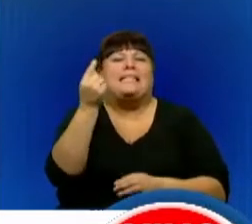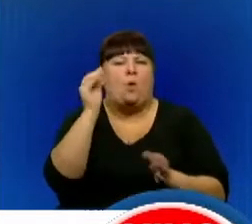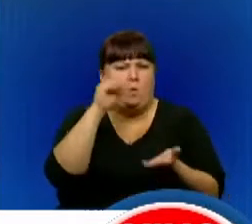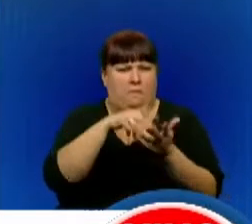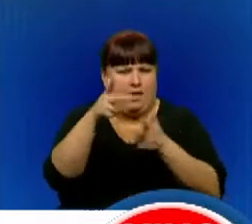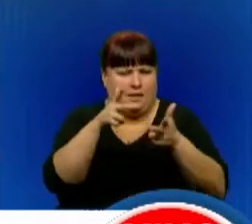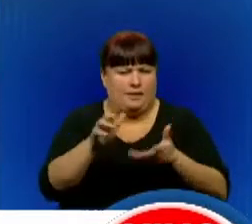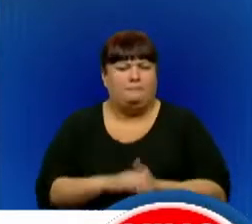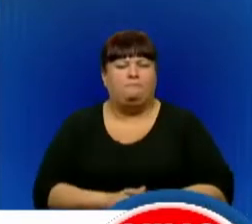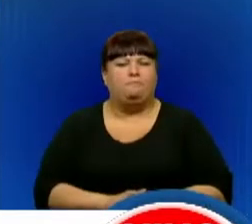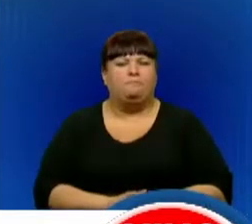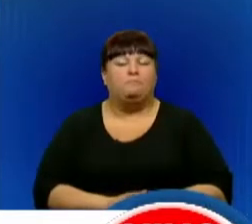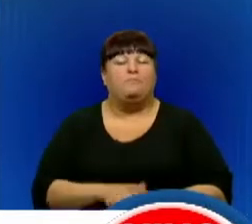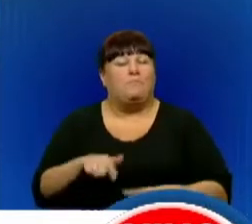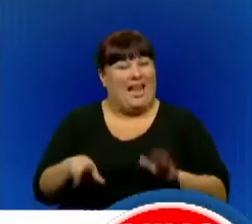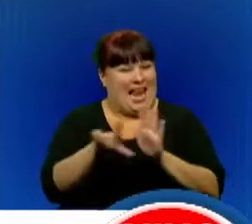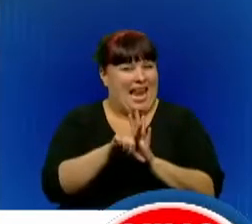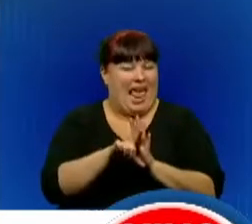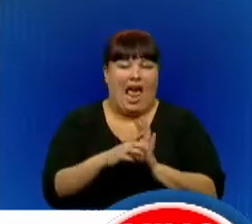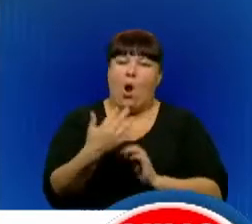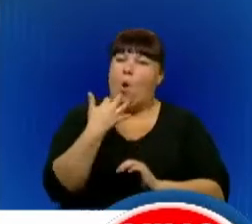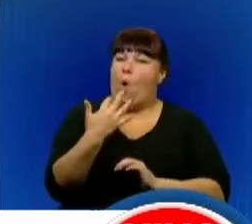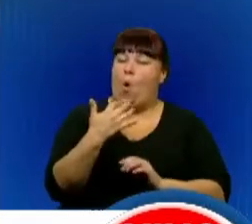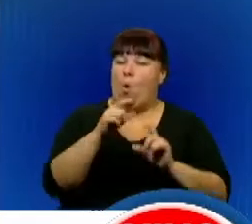más. En esta ley que pomposamente